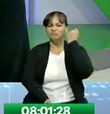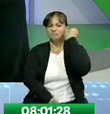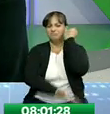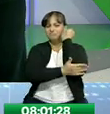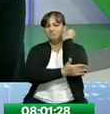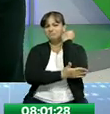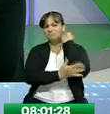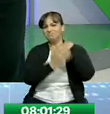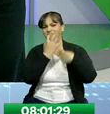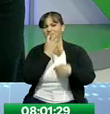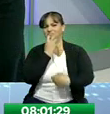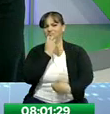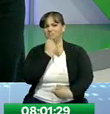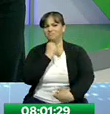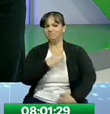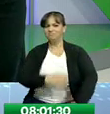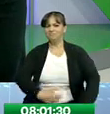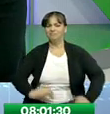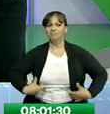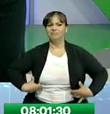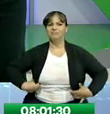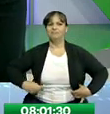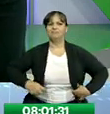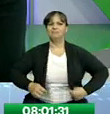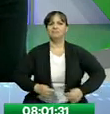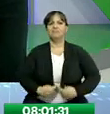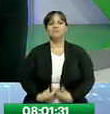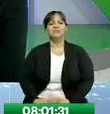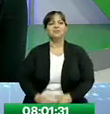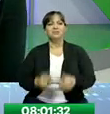de adrián y adrián